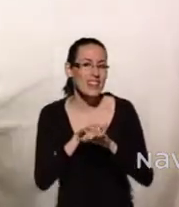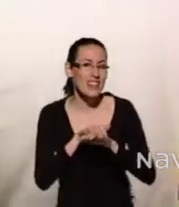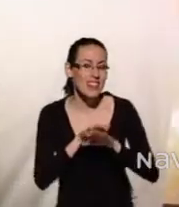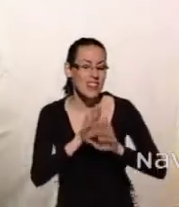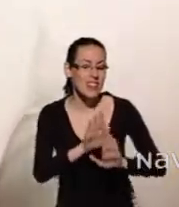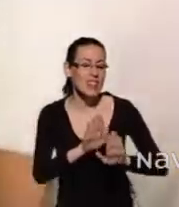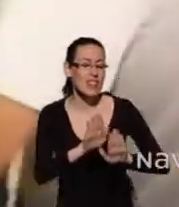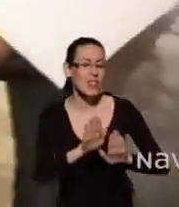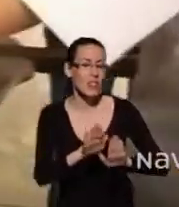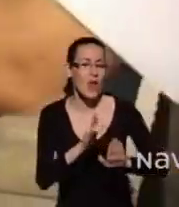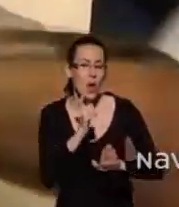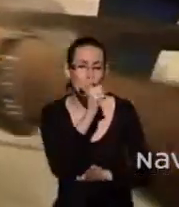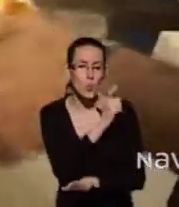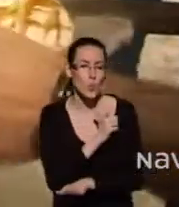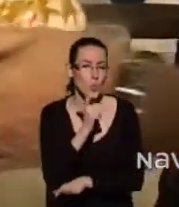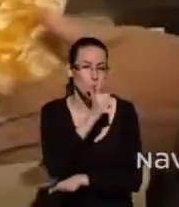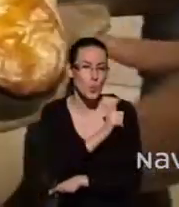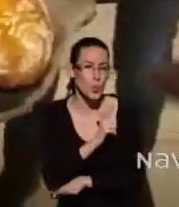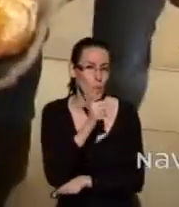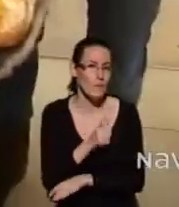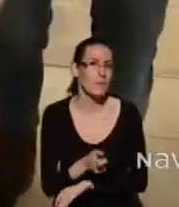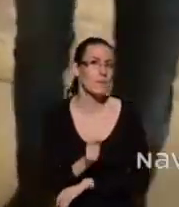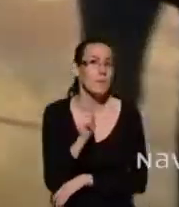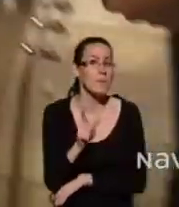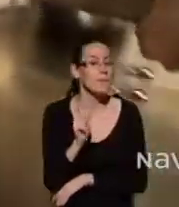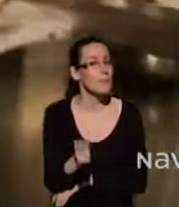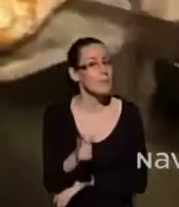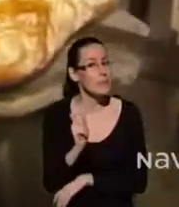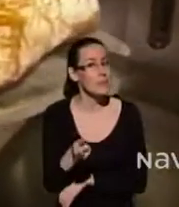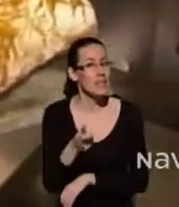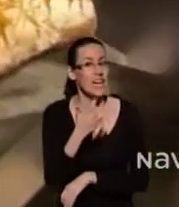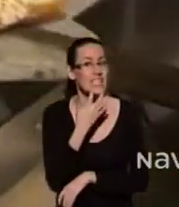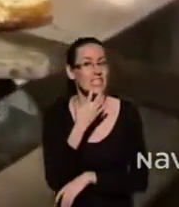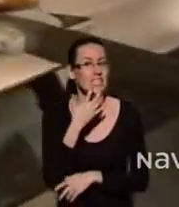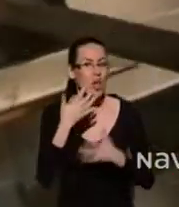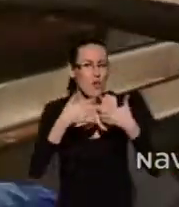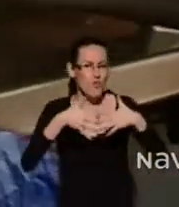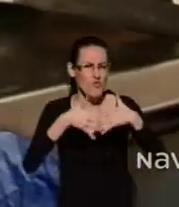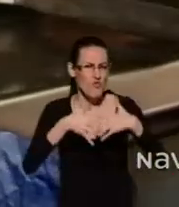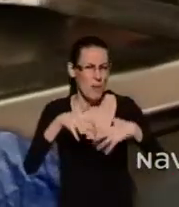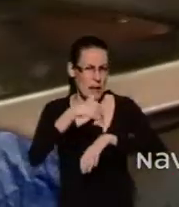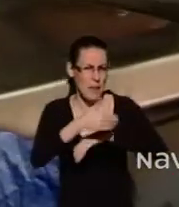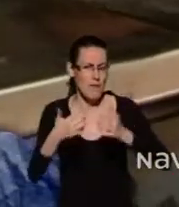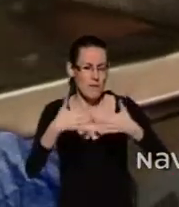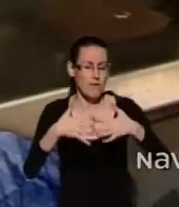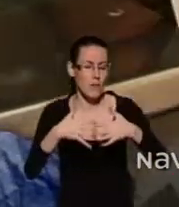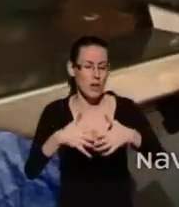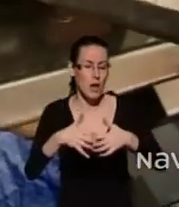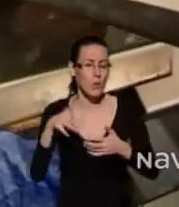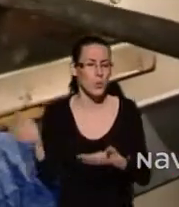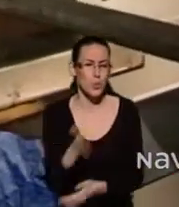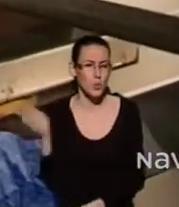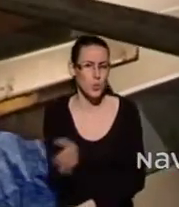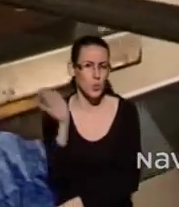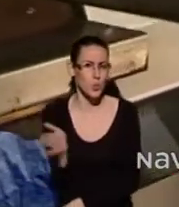las grandes panificadoras tienen que sacar panes en grandes cantidades y las fermentaciones suelen ser más cortas y como